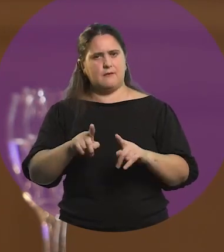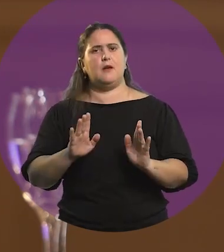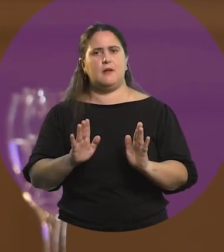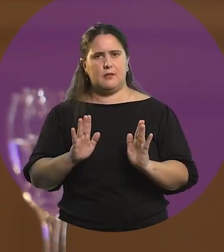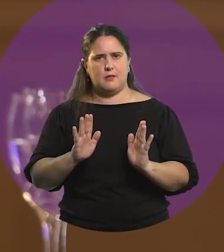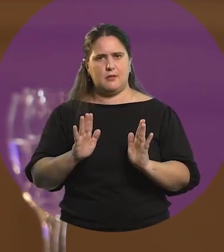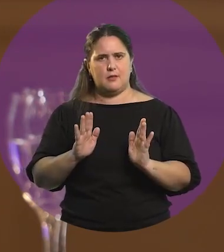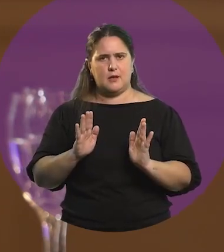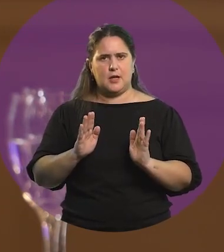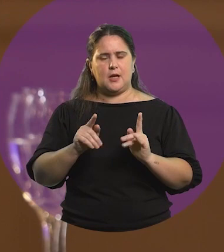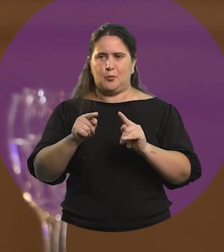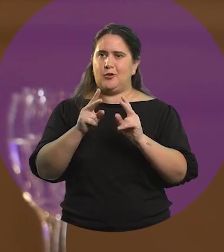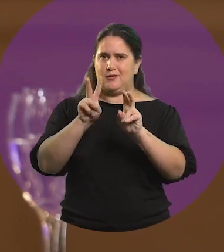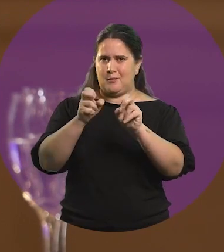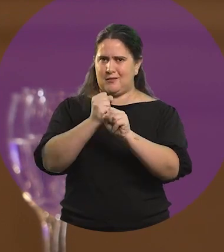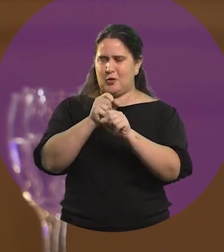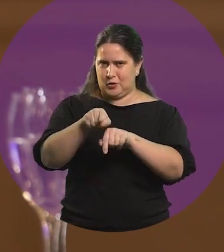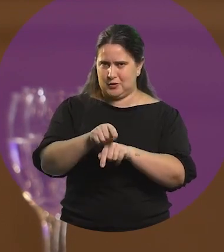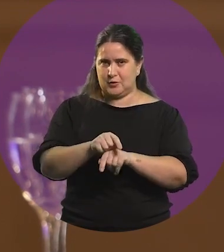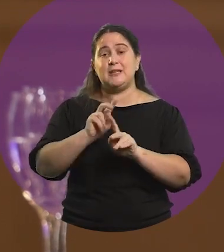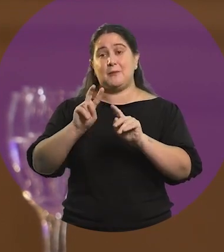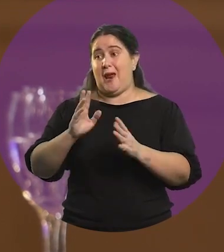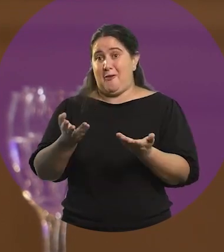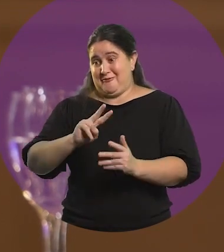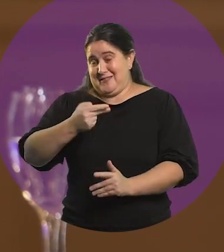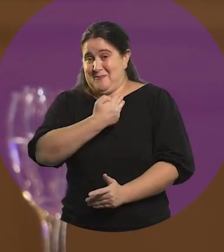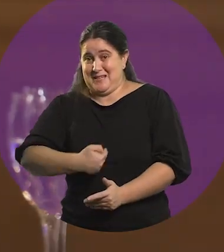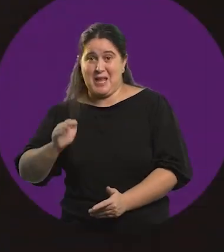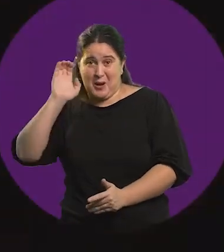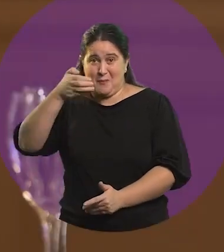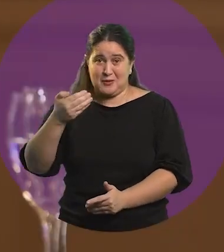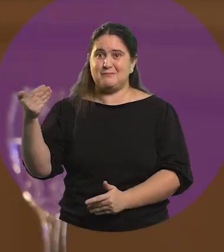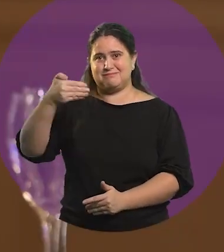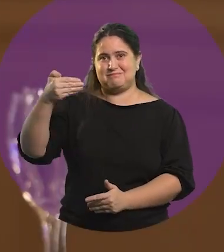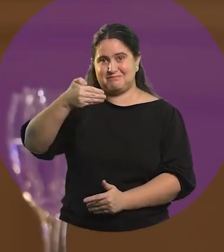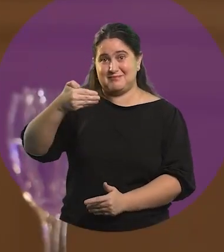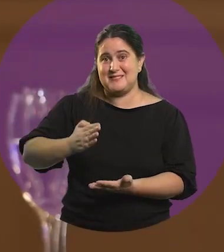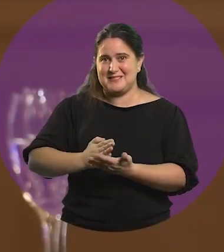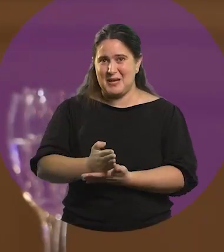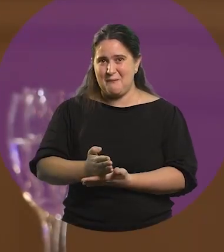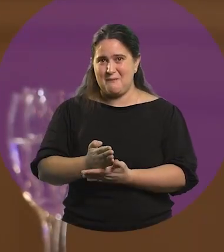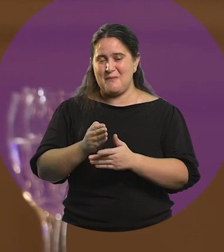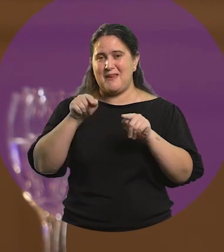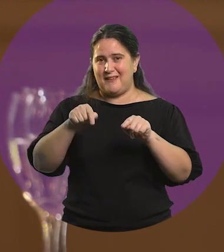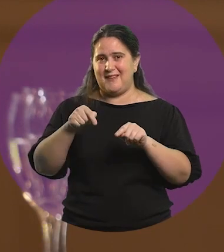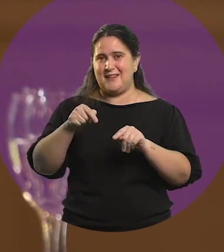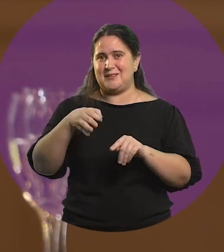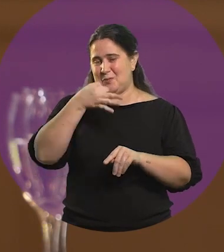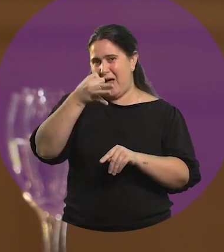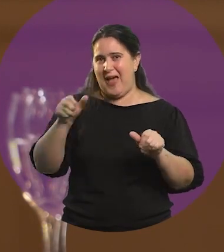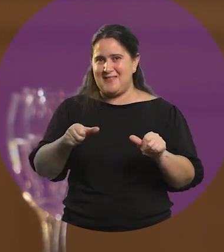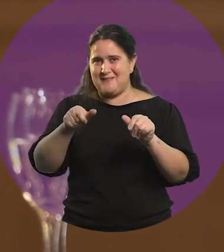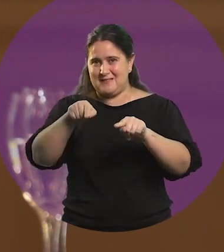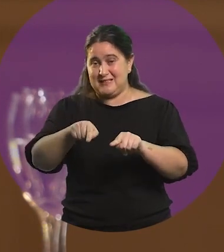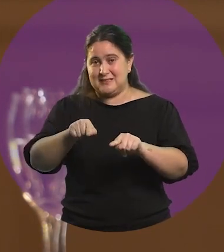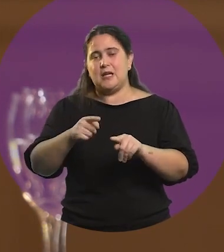diferente con respecto a estos trabajos. Tengo vicepresidentas de la República que vienen sistemáticamente a estas